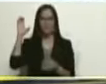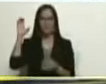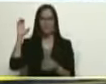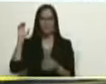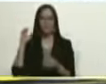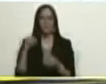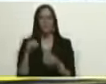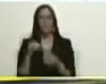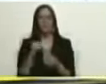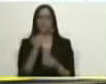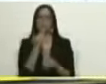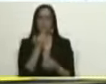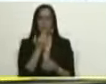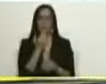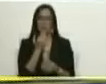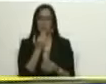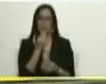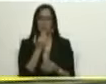Recientemente